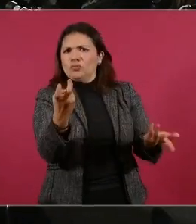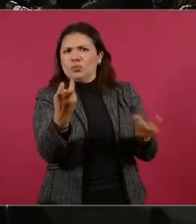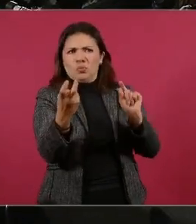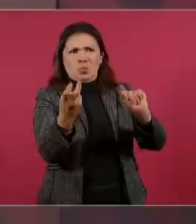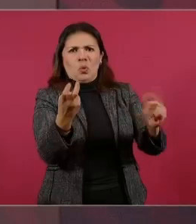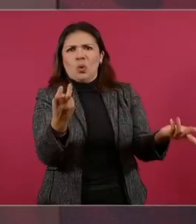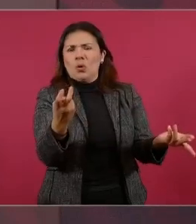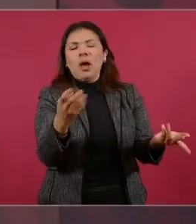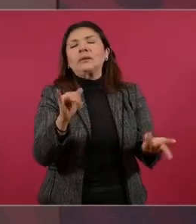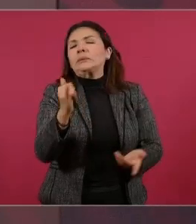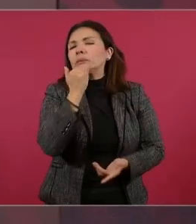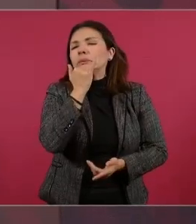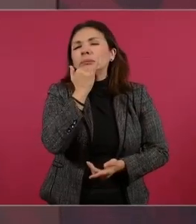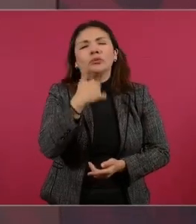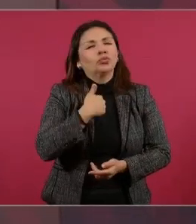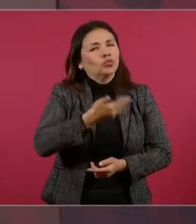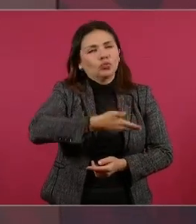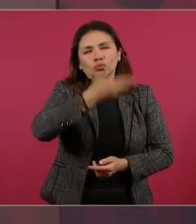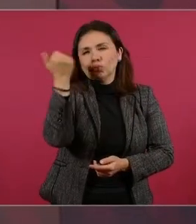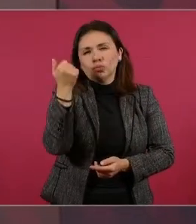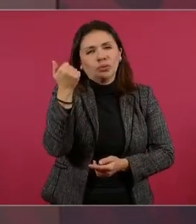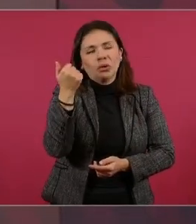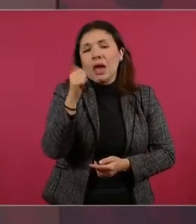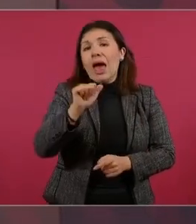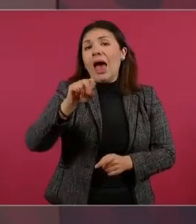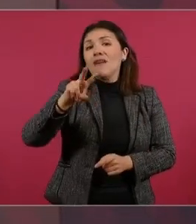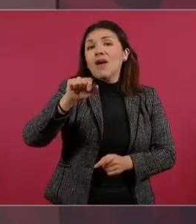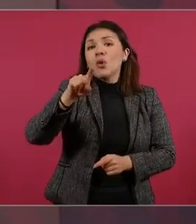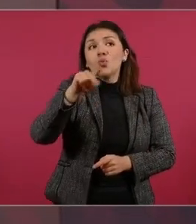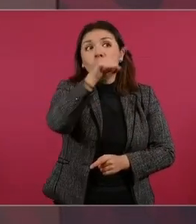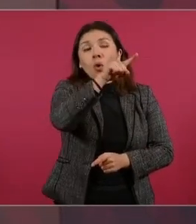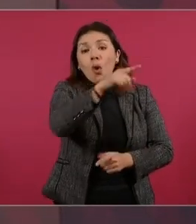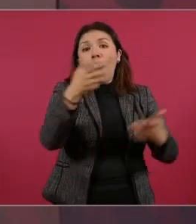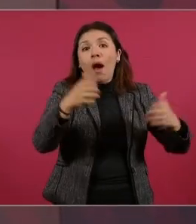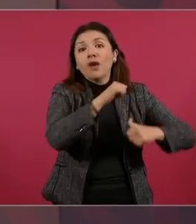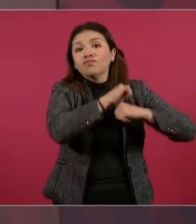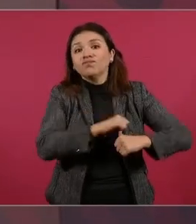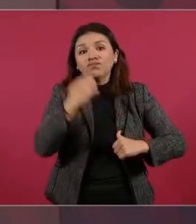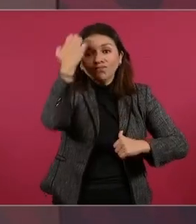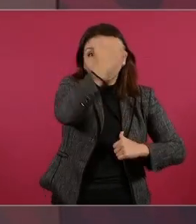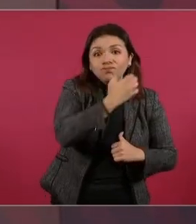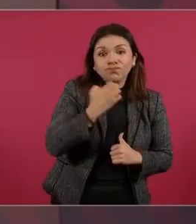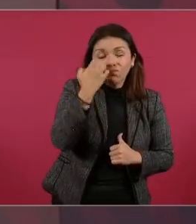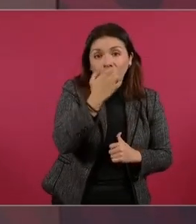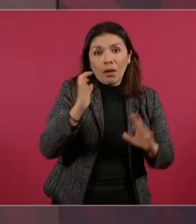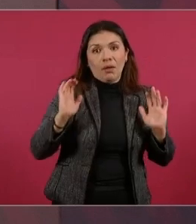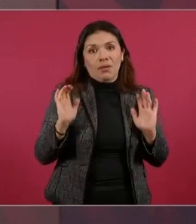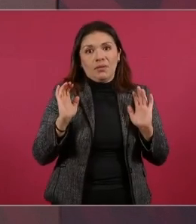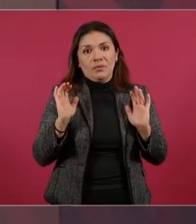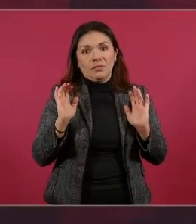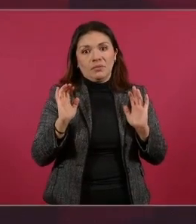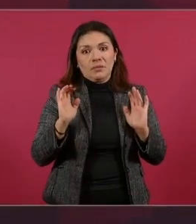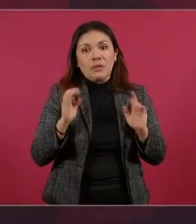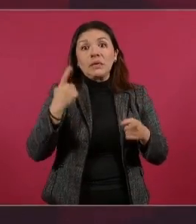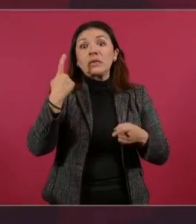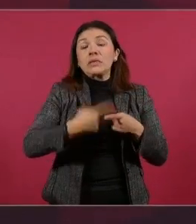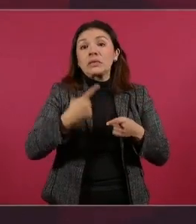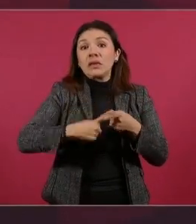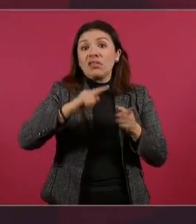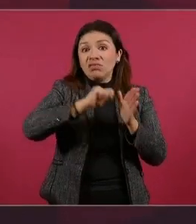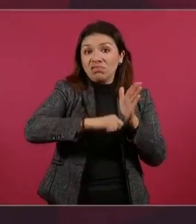de eso elal es el que decide y ningún este